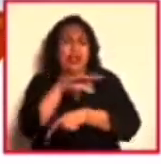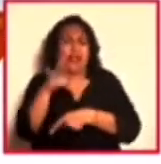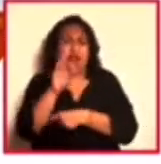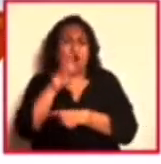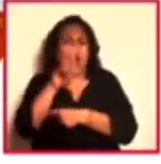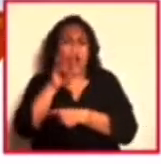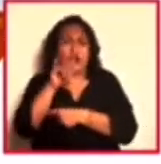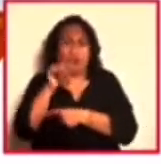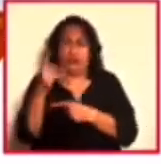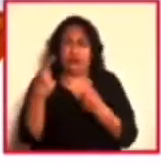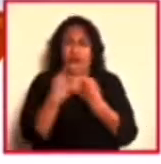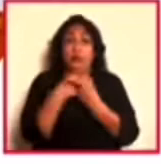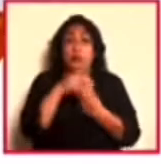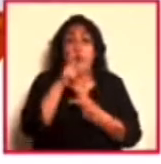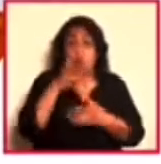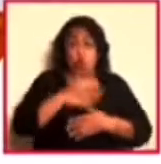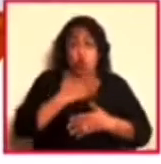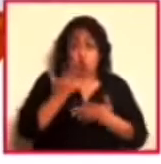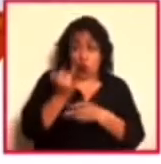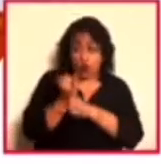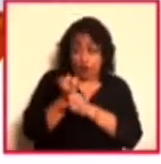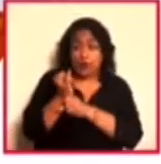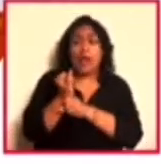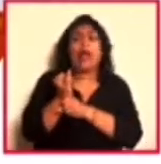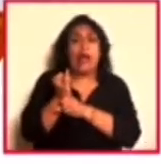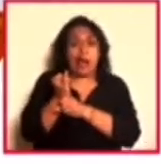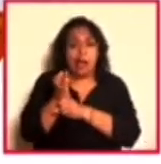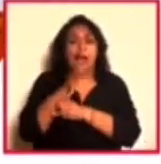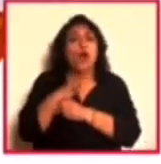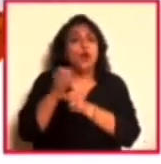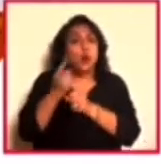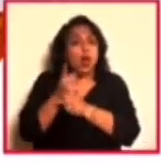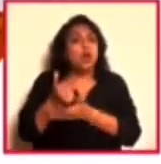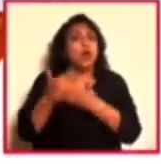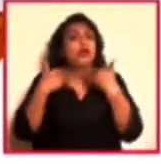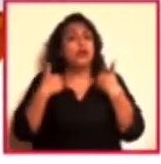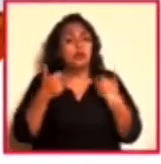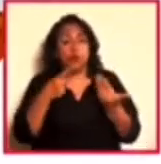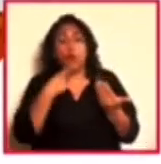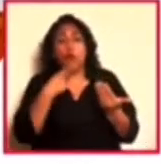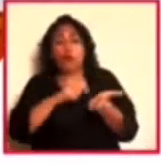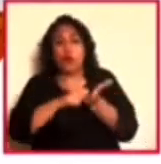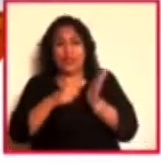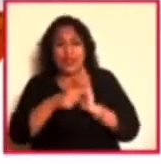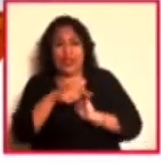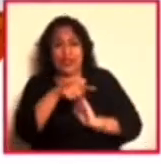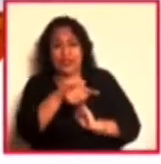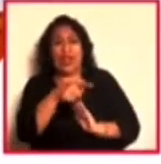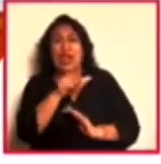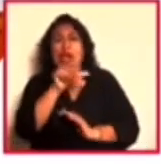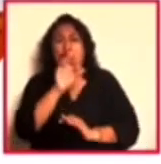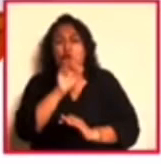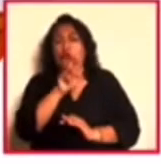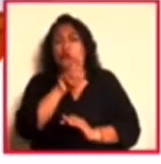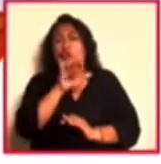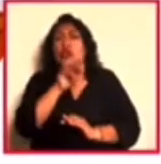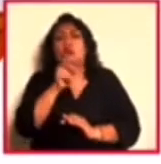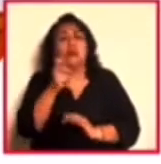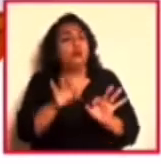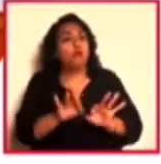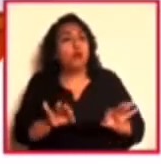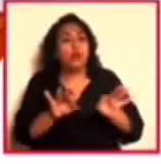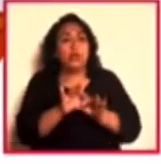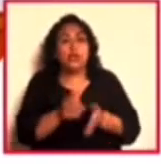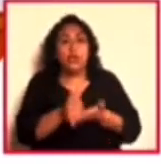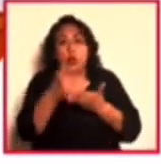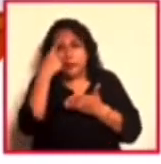embargo, la investigación que yo he realizado me ha dado la oportunidad de entender que la técnica conocida por O'Gorman en el funcionalismo es vital para poder resolver